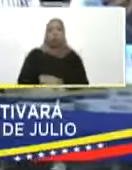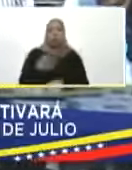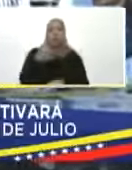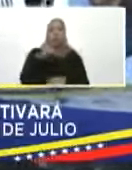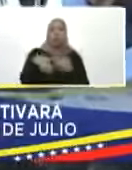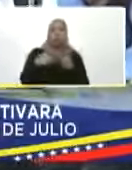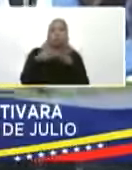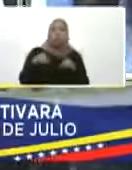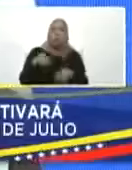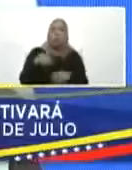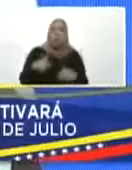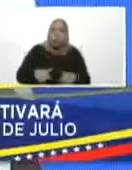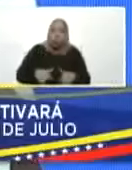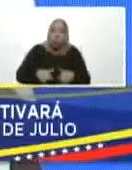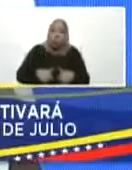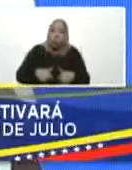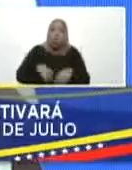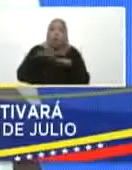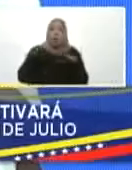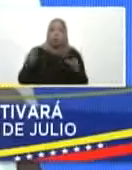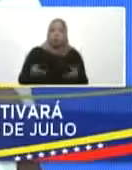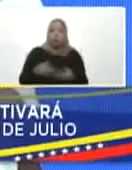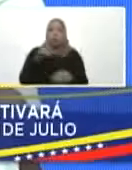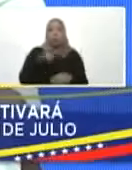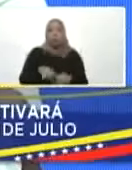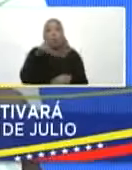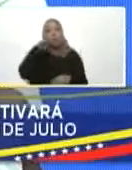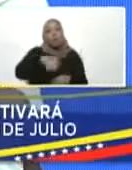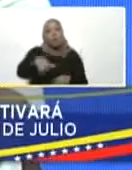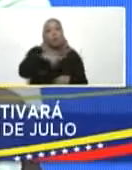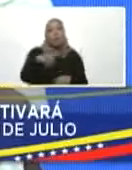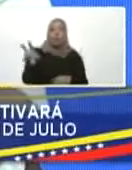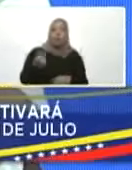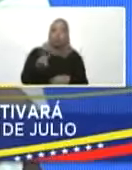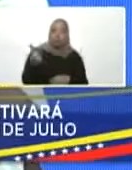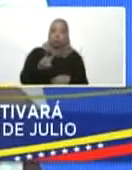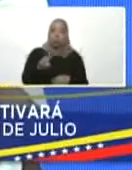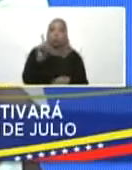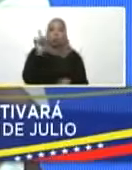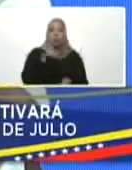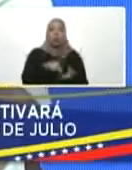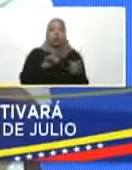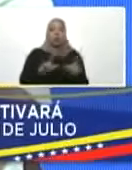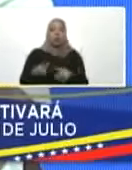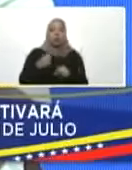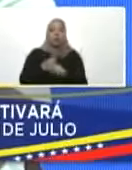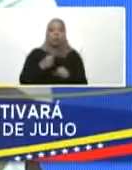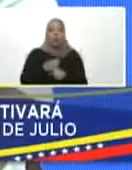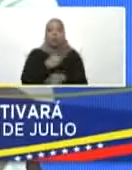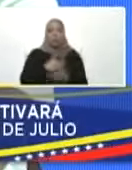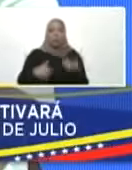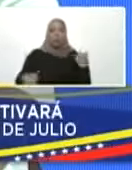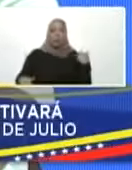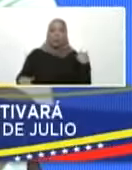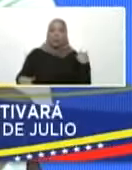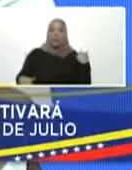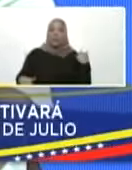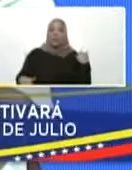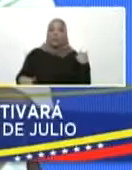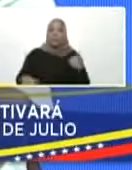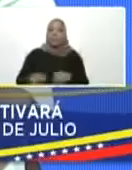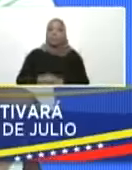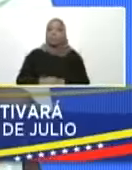destrucción y sufrimiento al mundo y también al pueblo venezolano. Así que estamos listos, presidente, un gran equipo que